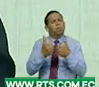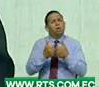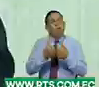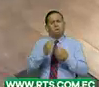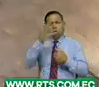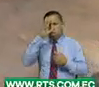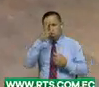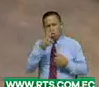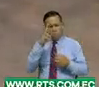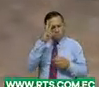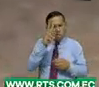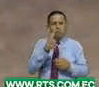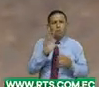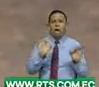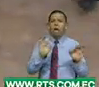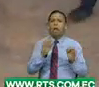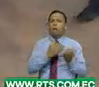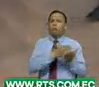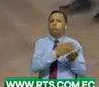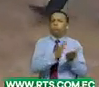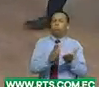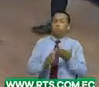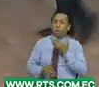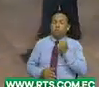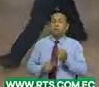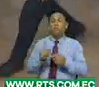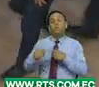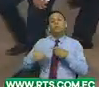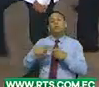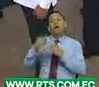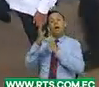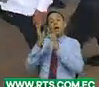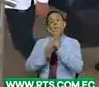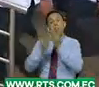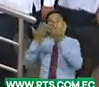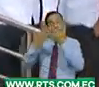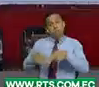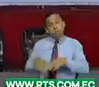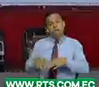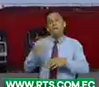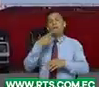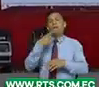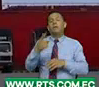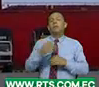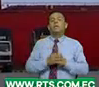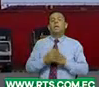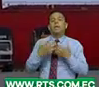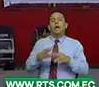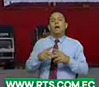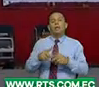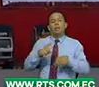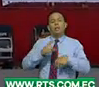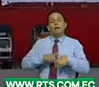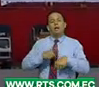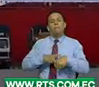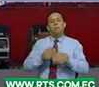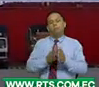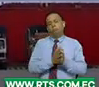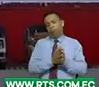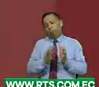a finales de abril será el plazo con el que contarán las terminales portuarias y aeroportuarias